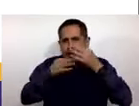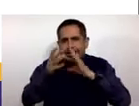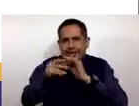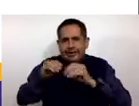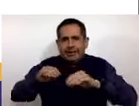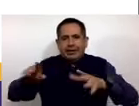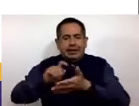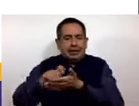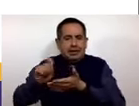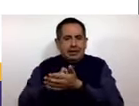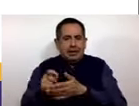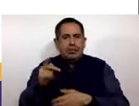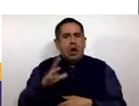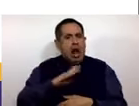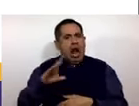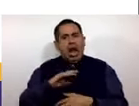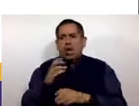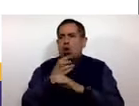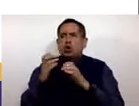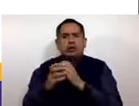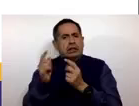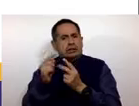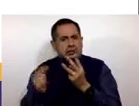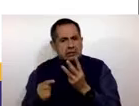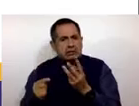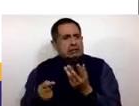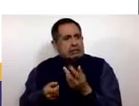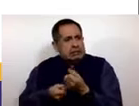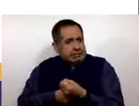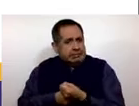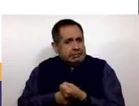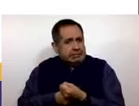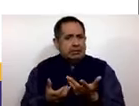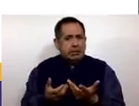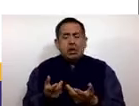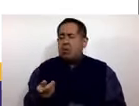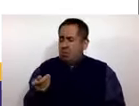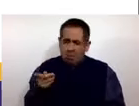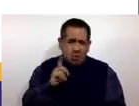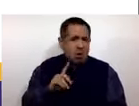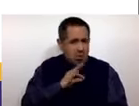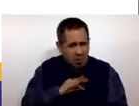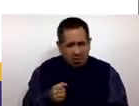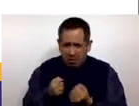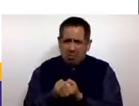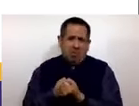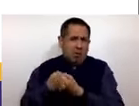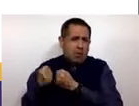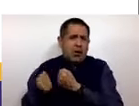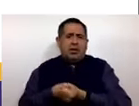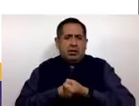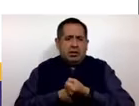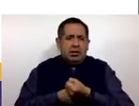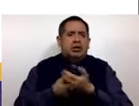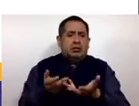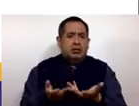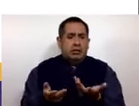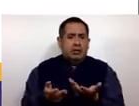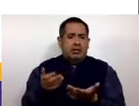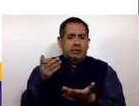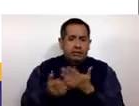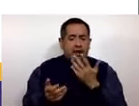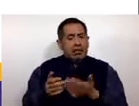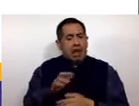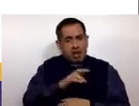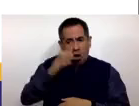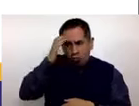Pero hay muchas otras cosas y creo que sí, es una potencia, o sea, de verdad, no está tan reconocida